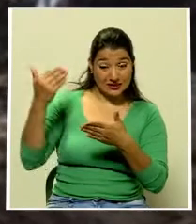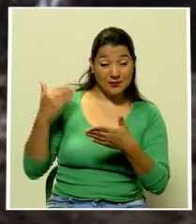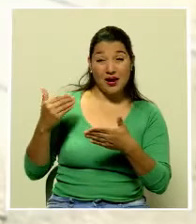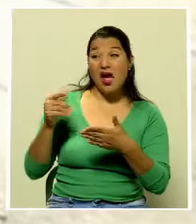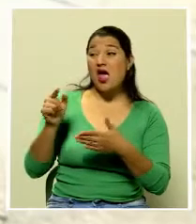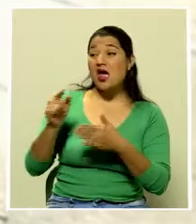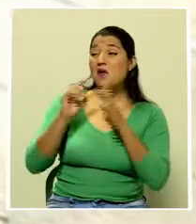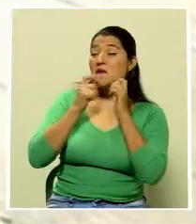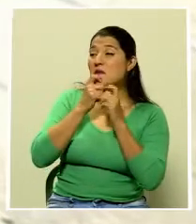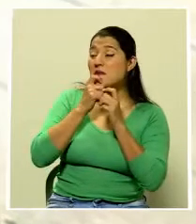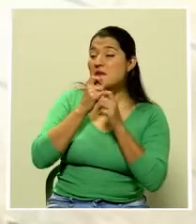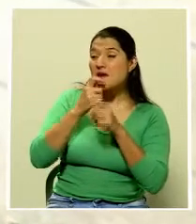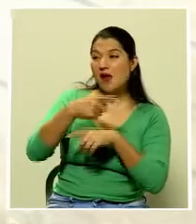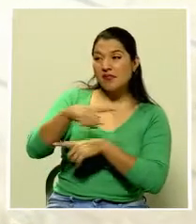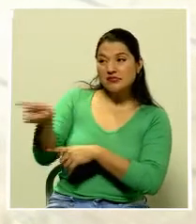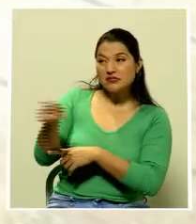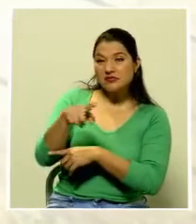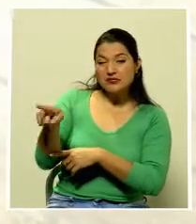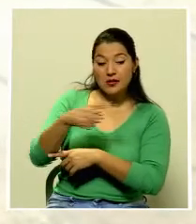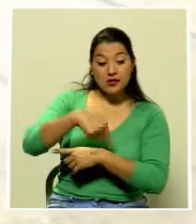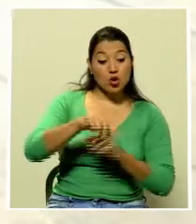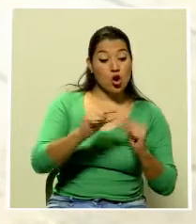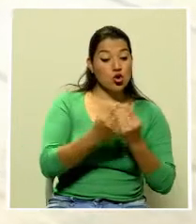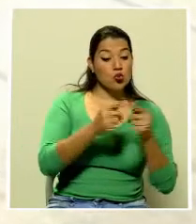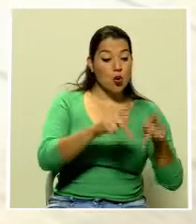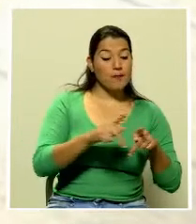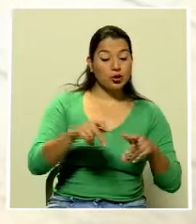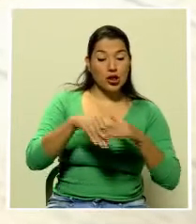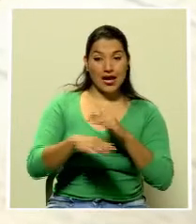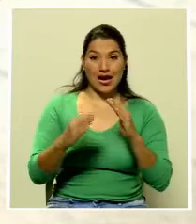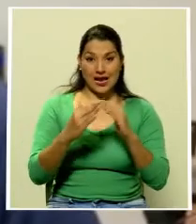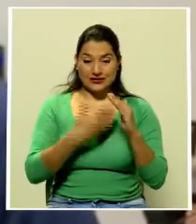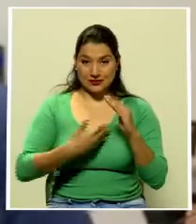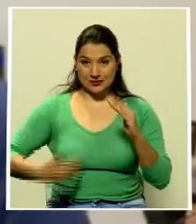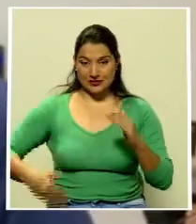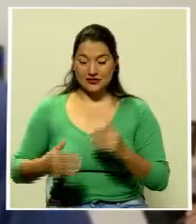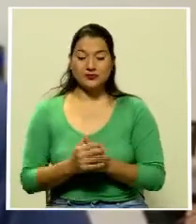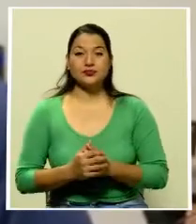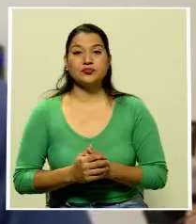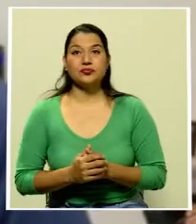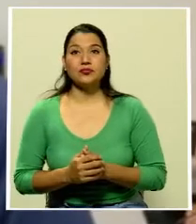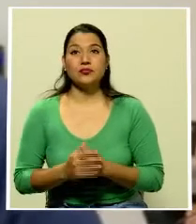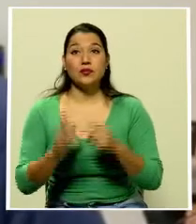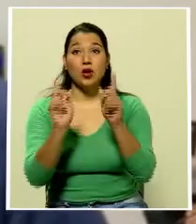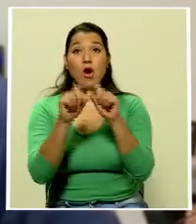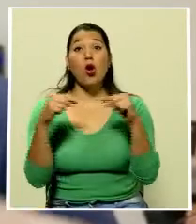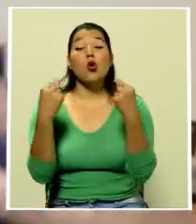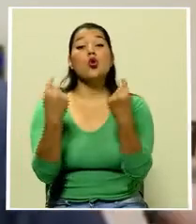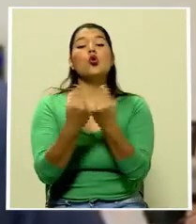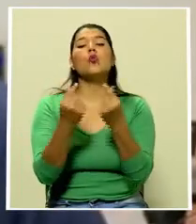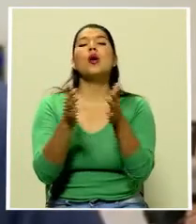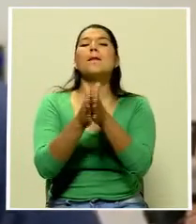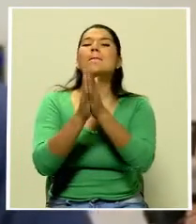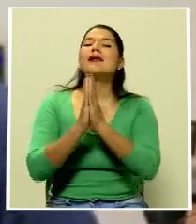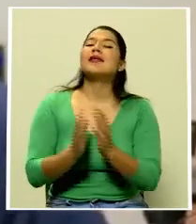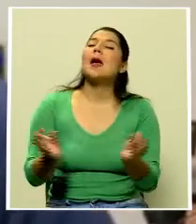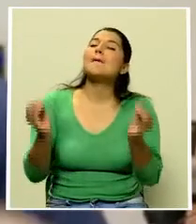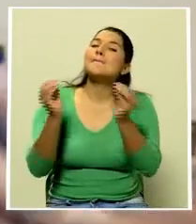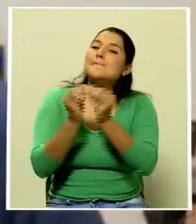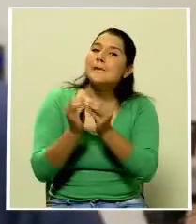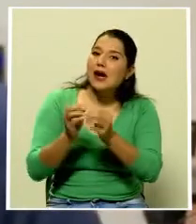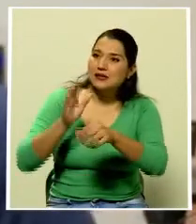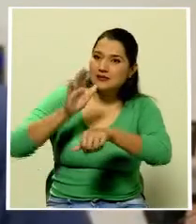y expulsado por un grupo de manifestantes frente a Casa Presidencial. De grupos que estaban pidiendo mayor apertura,